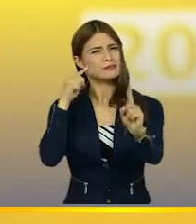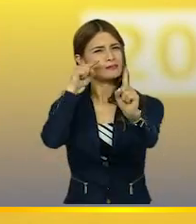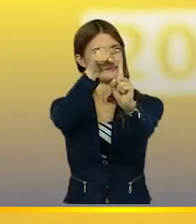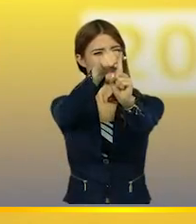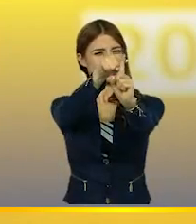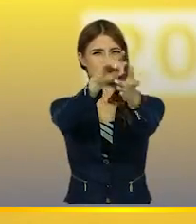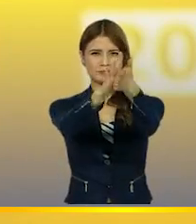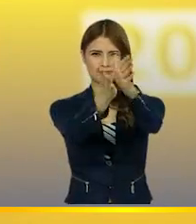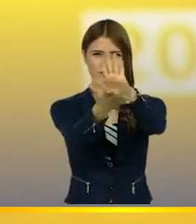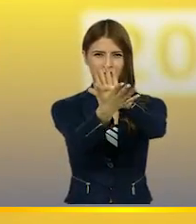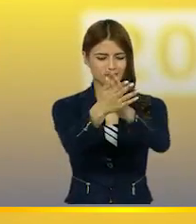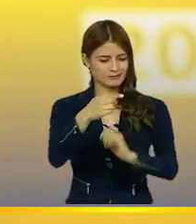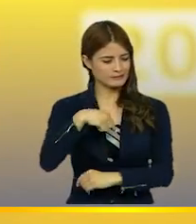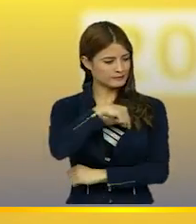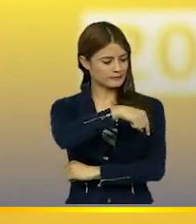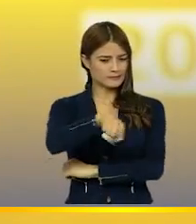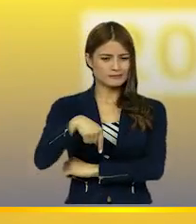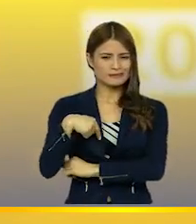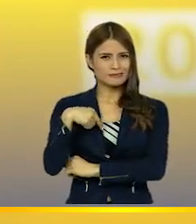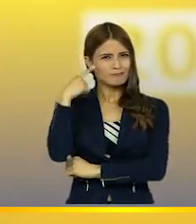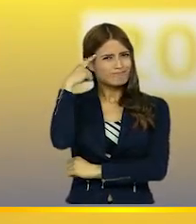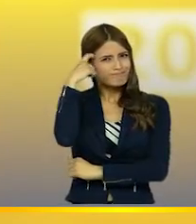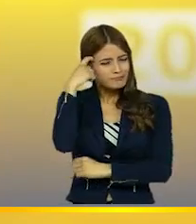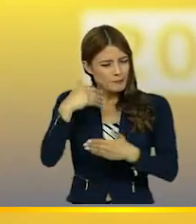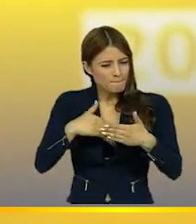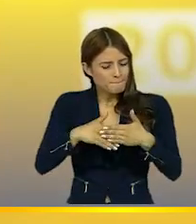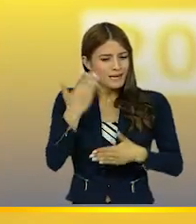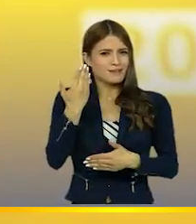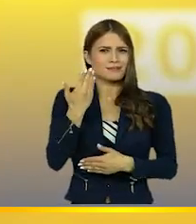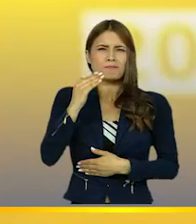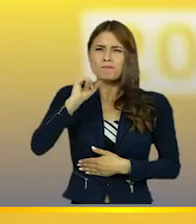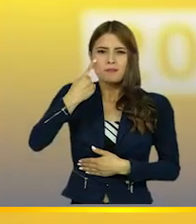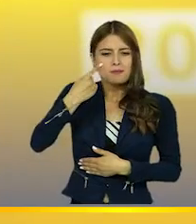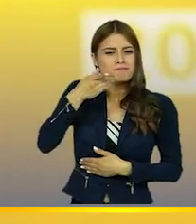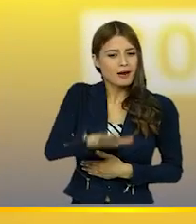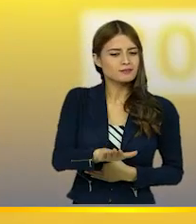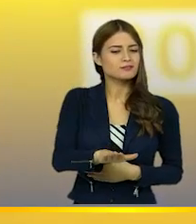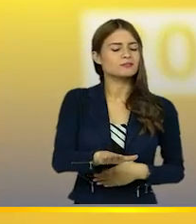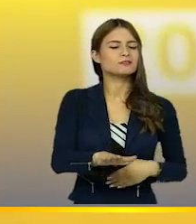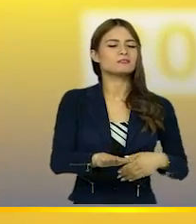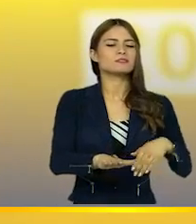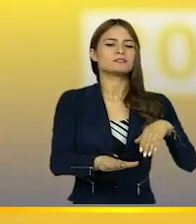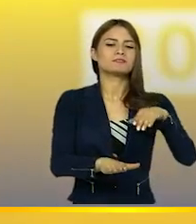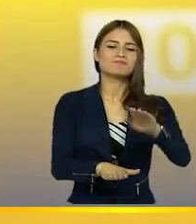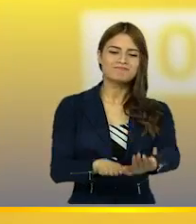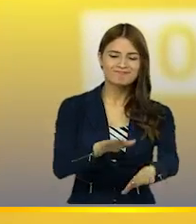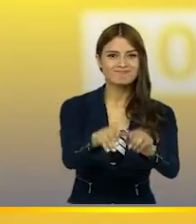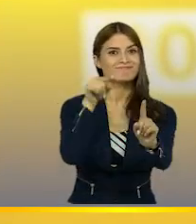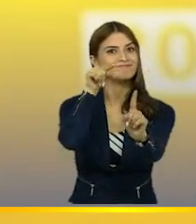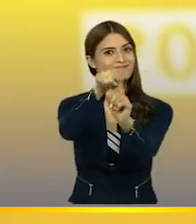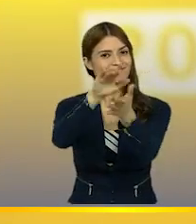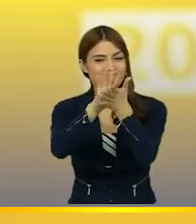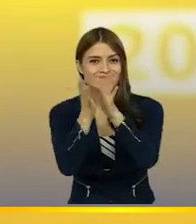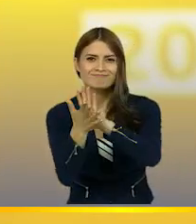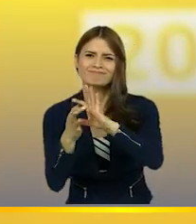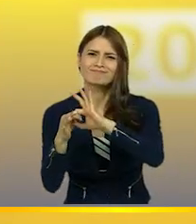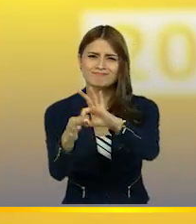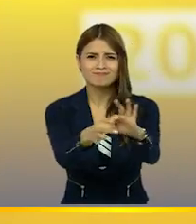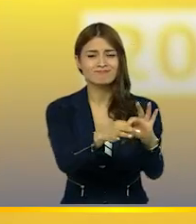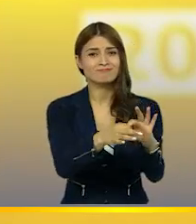todos el primer paso hacia la reconciliación. Atendamos su llamado a la